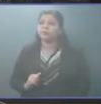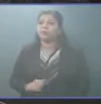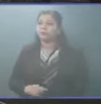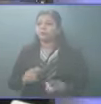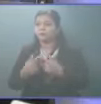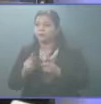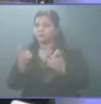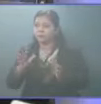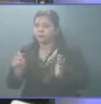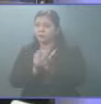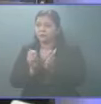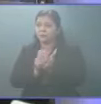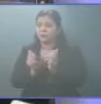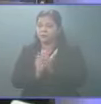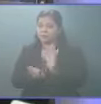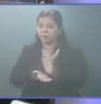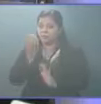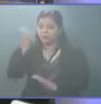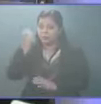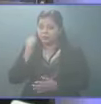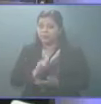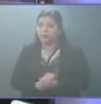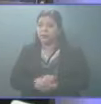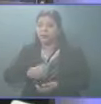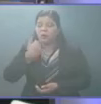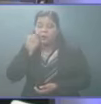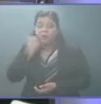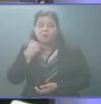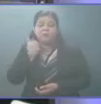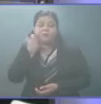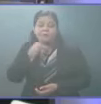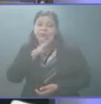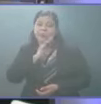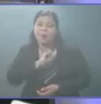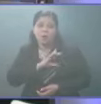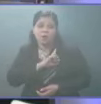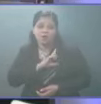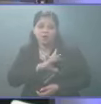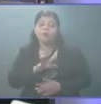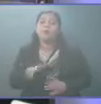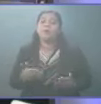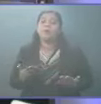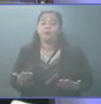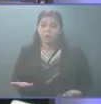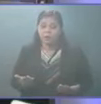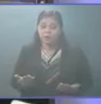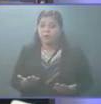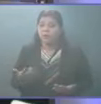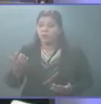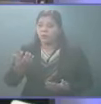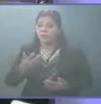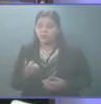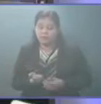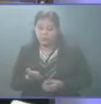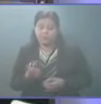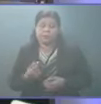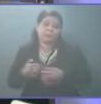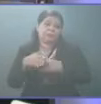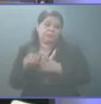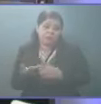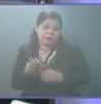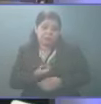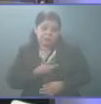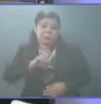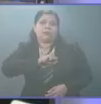la consecuencia principal son las enfermedades que tienen que ver con el corazón, principalmente a la cabeza, los infartos, ¿verdad? Hay